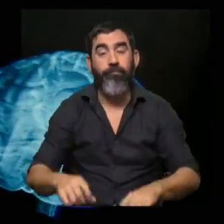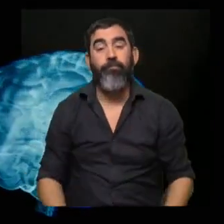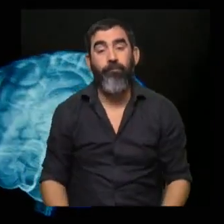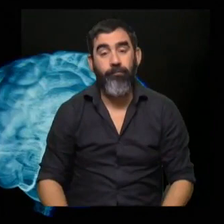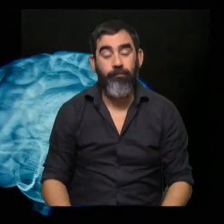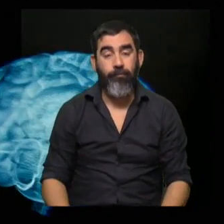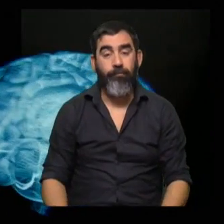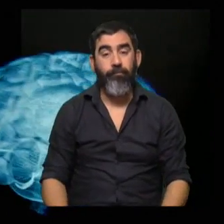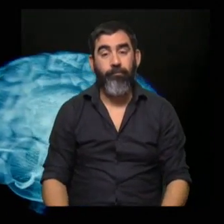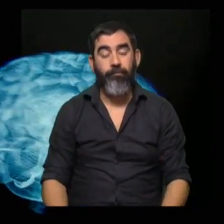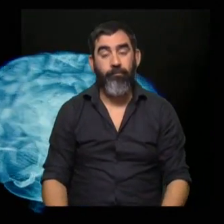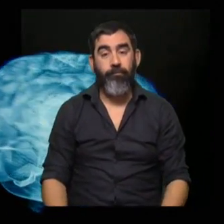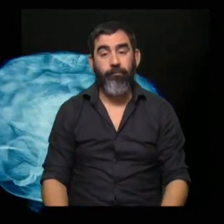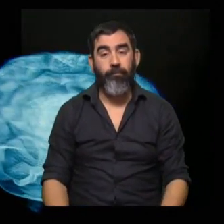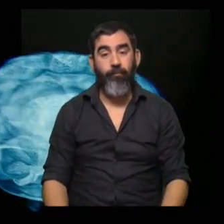del hipocampo.